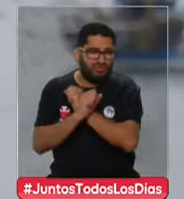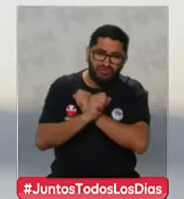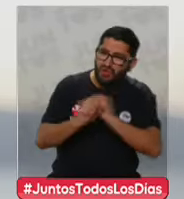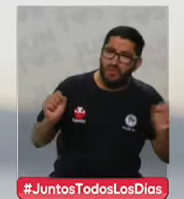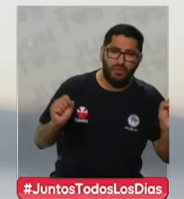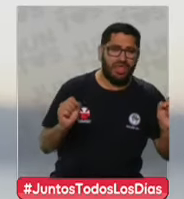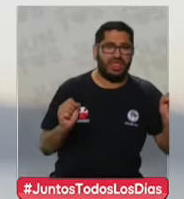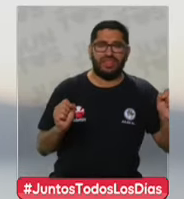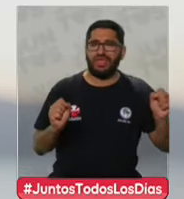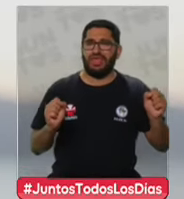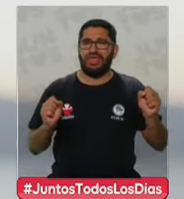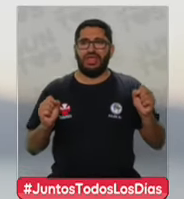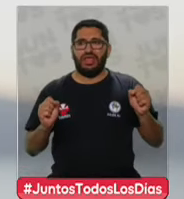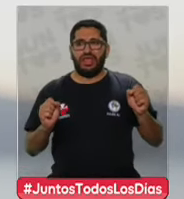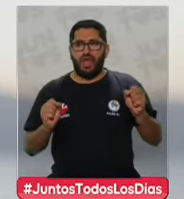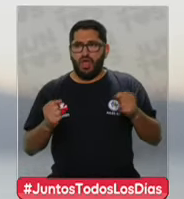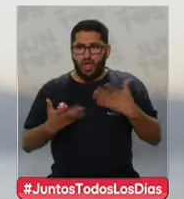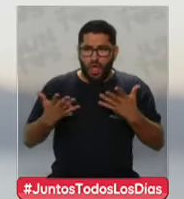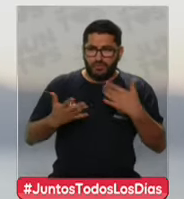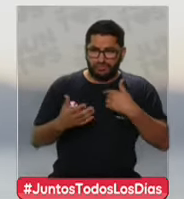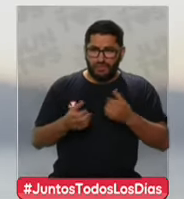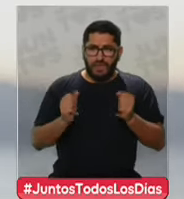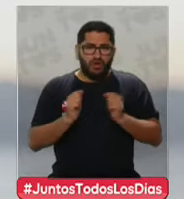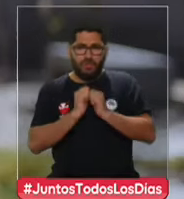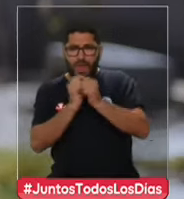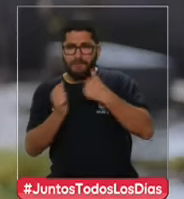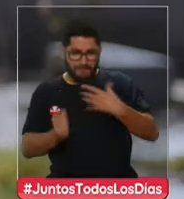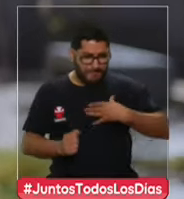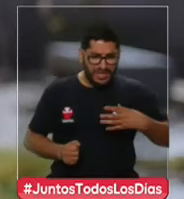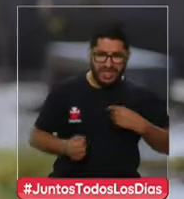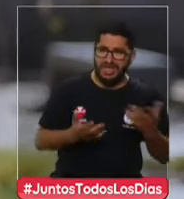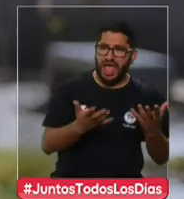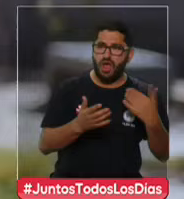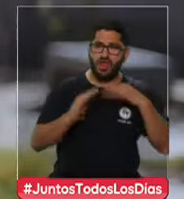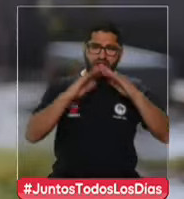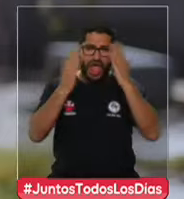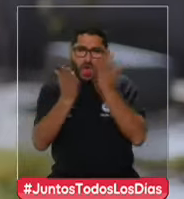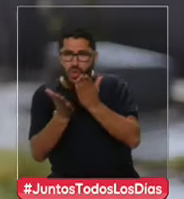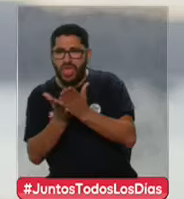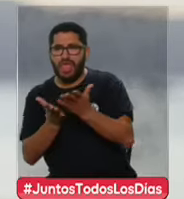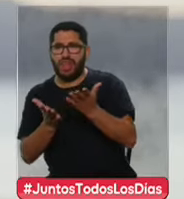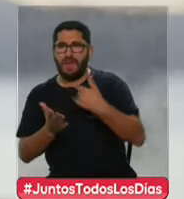¿Cómo iba a ir a dejar a mi hija a la escuela? ¿Cómo iba a ayudarlas? ¿Cómo ahora iba a ser mamá?